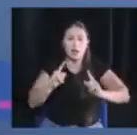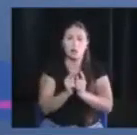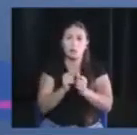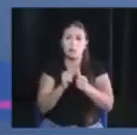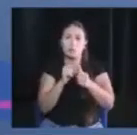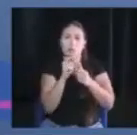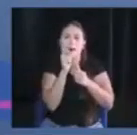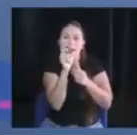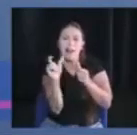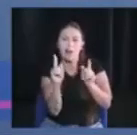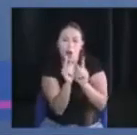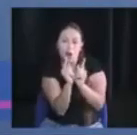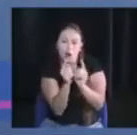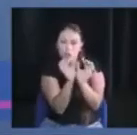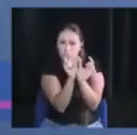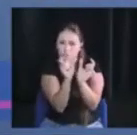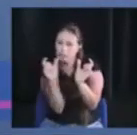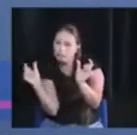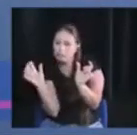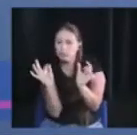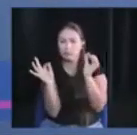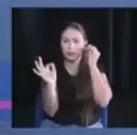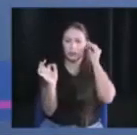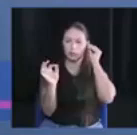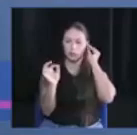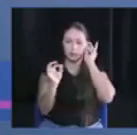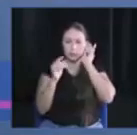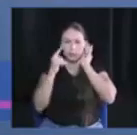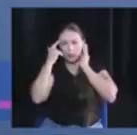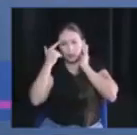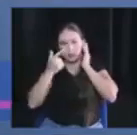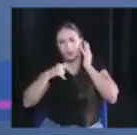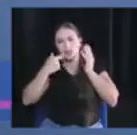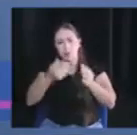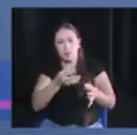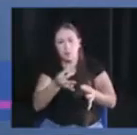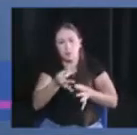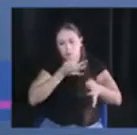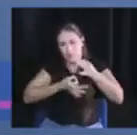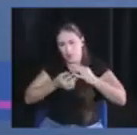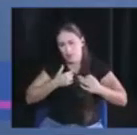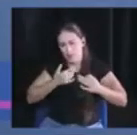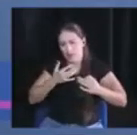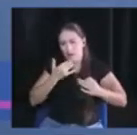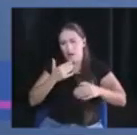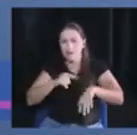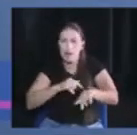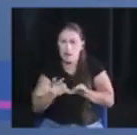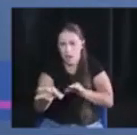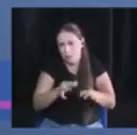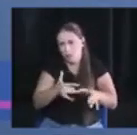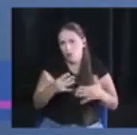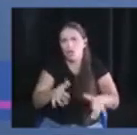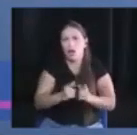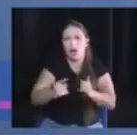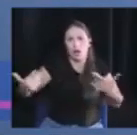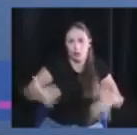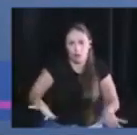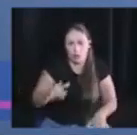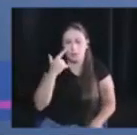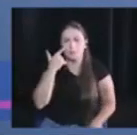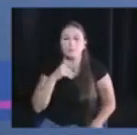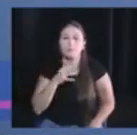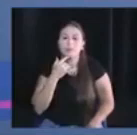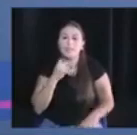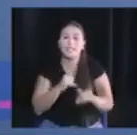6 o 7 palabras, después lo elaboramos en función de lo que tú digas, manejando los tiempos, la izquierda uruguaya